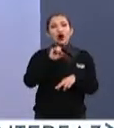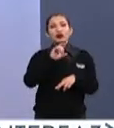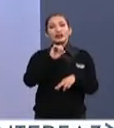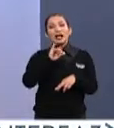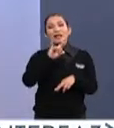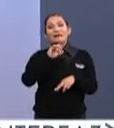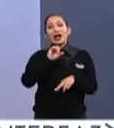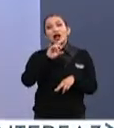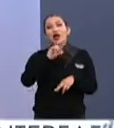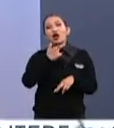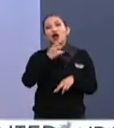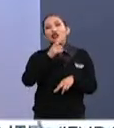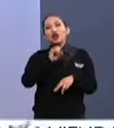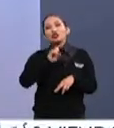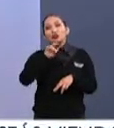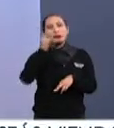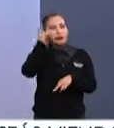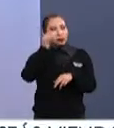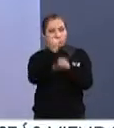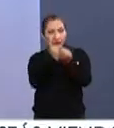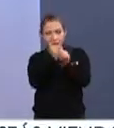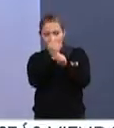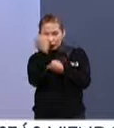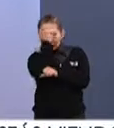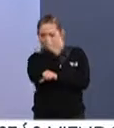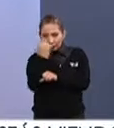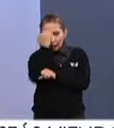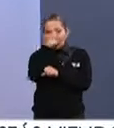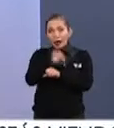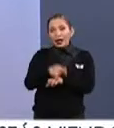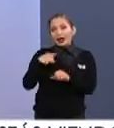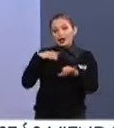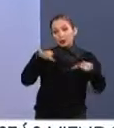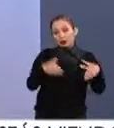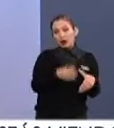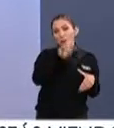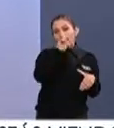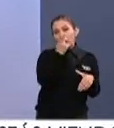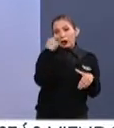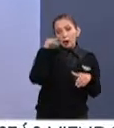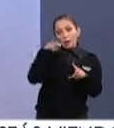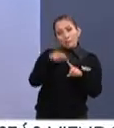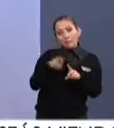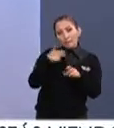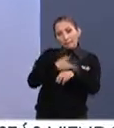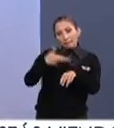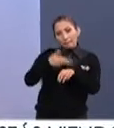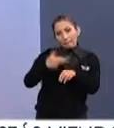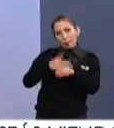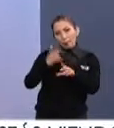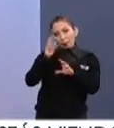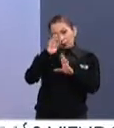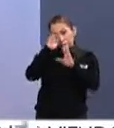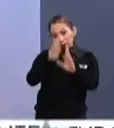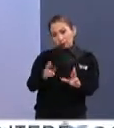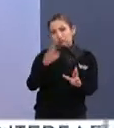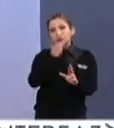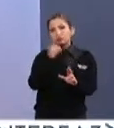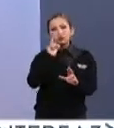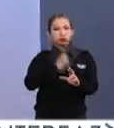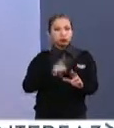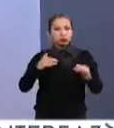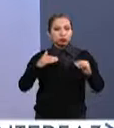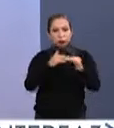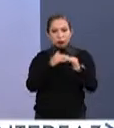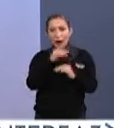Iván Godínez Guzmán, subdirector de investigación y evaluación de la Unidad Politécnica de Gestión con Perspectiva de Género, por supuesto,